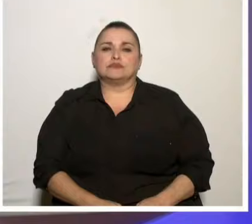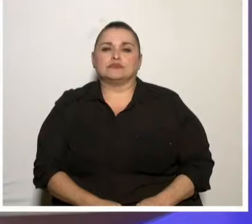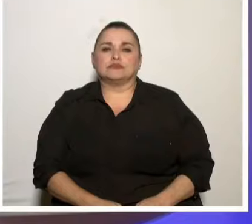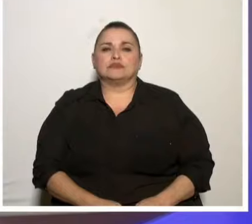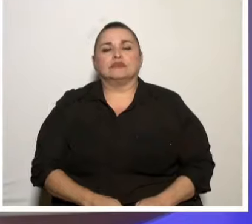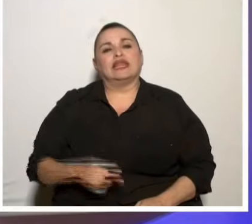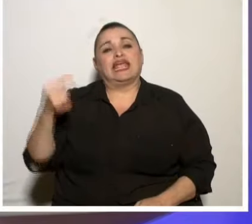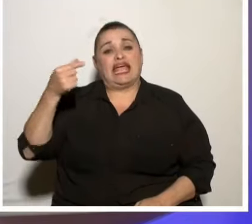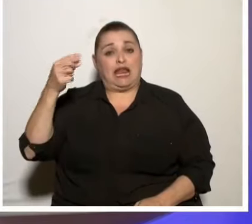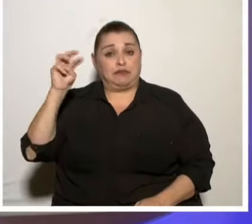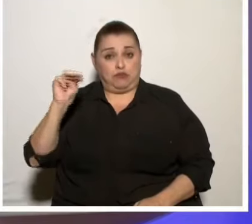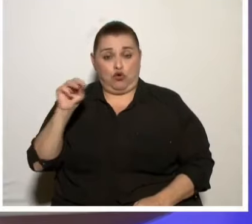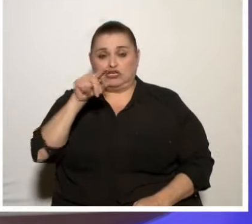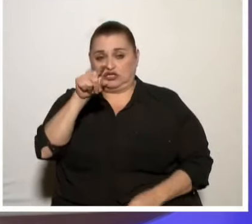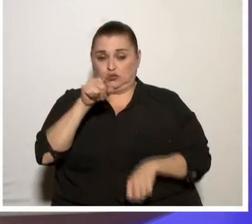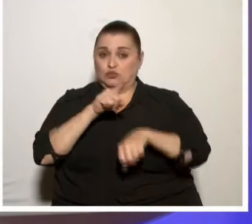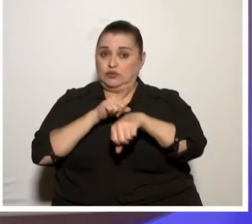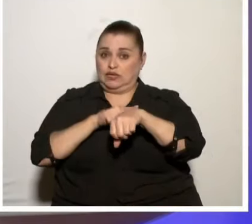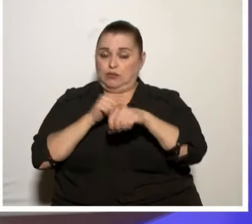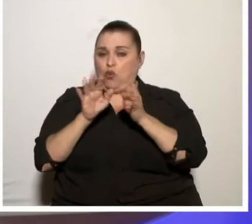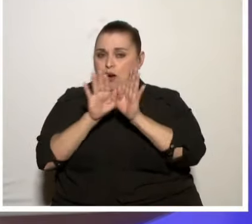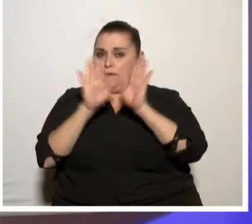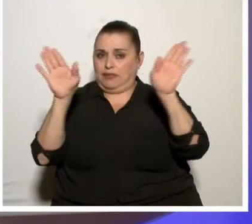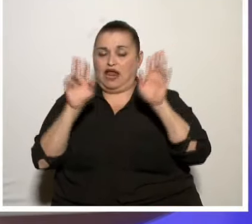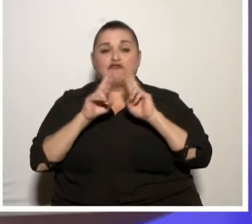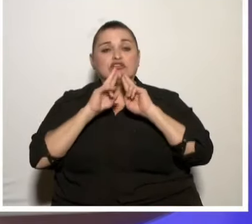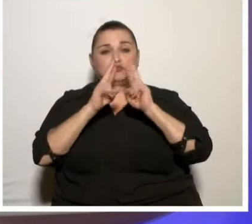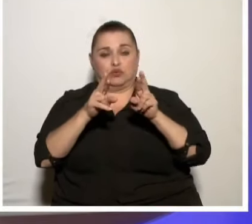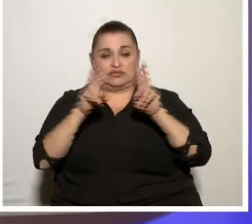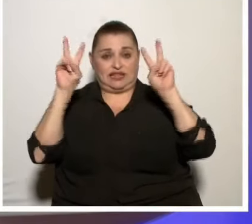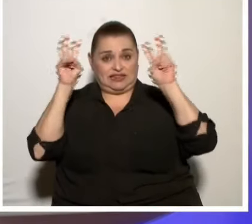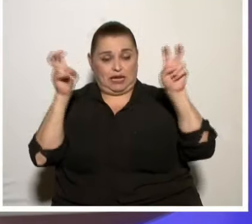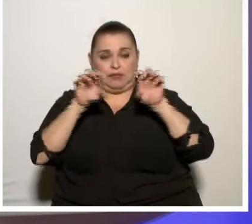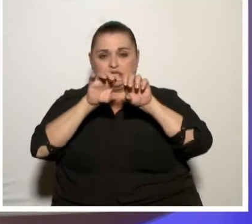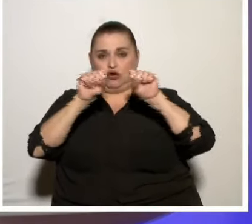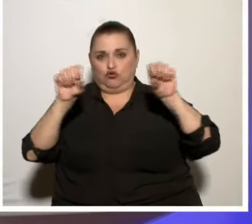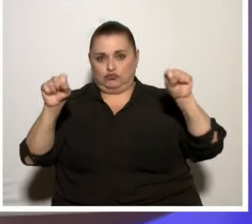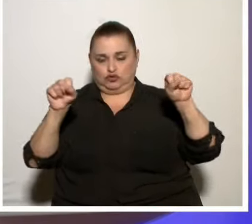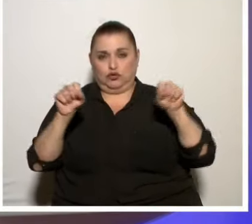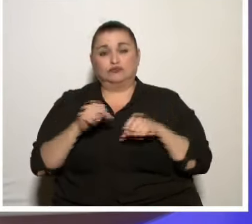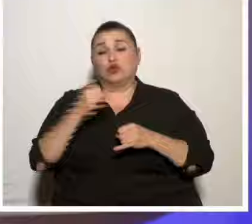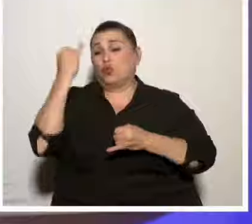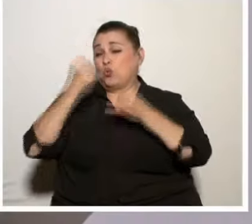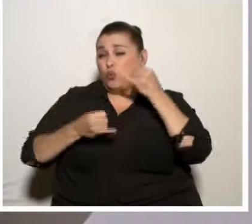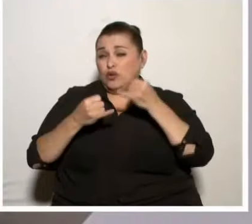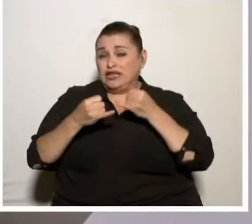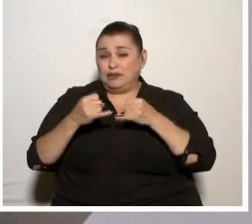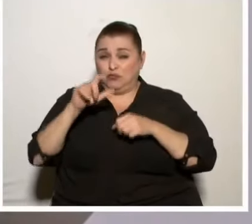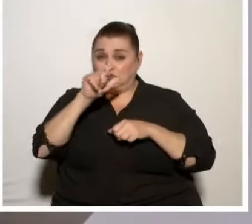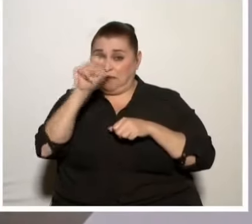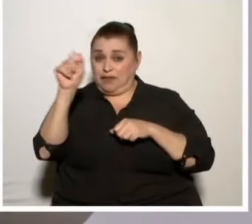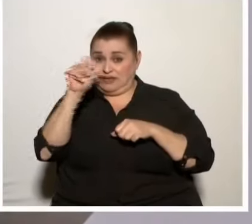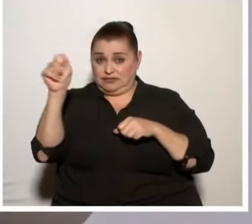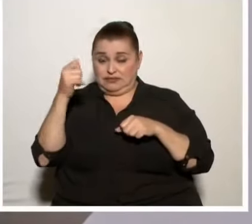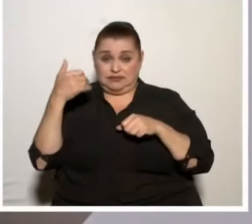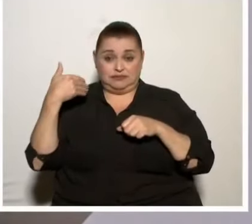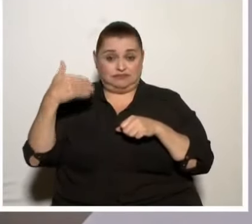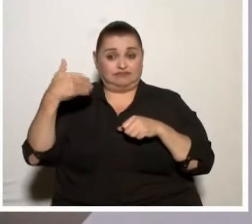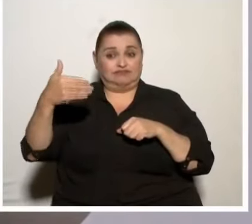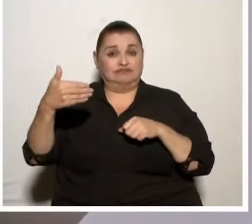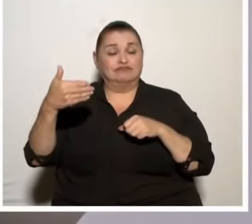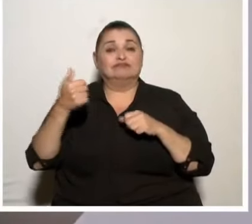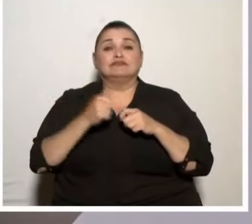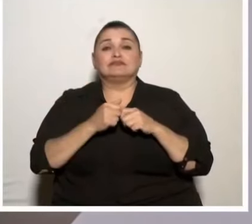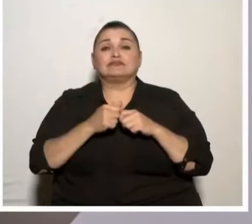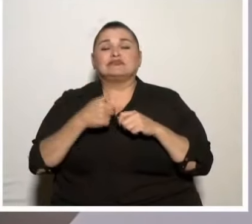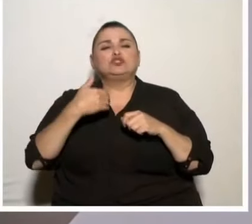Don Graving Moya, es ahora su turno para ampliar su respuesta sobre el tema de corrupción. En los últimos meses